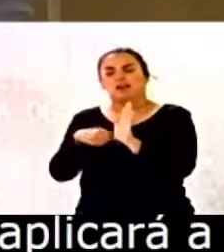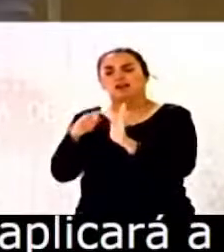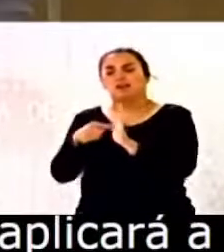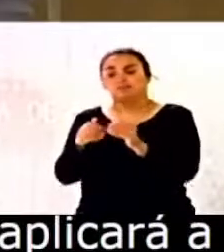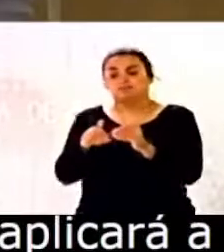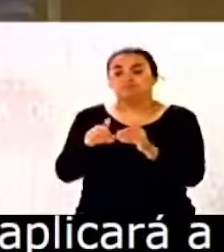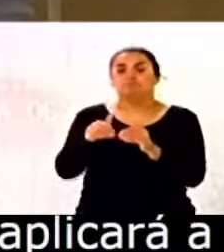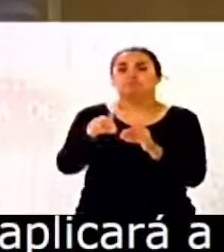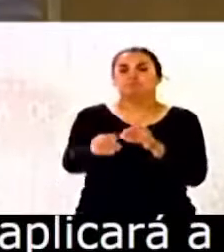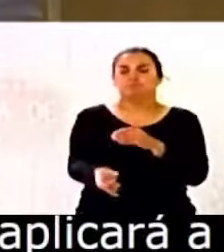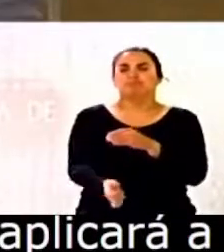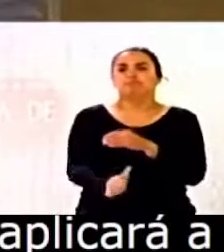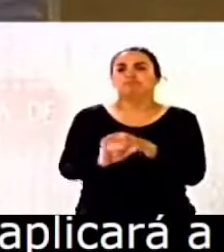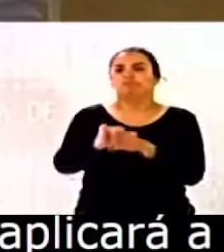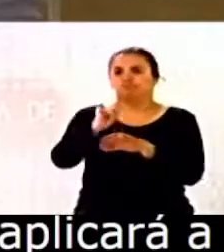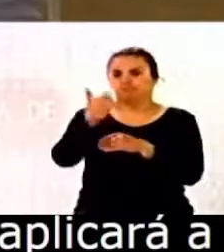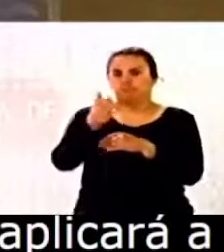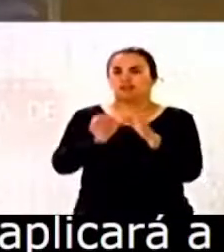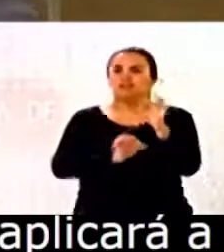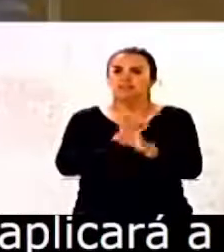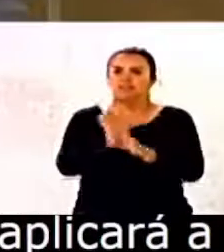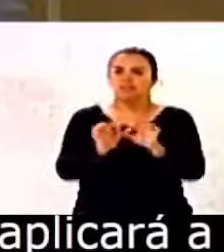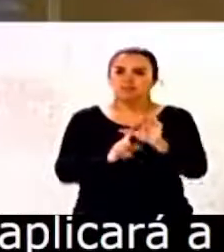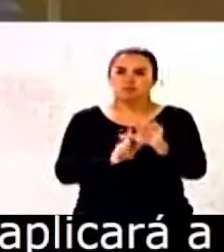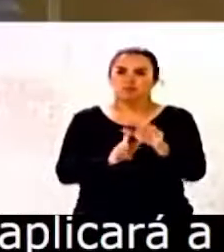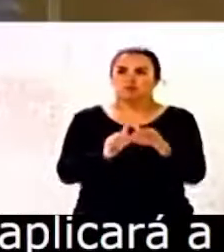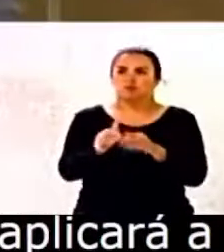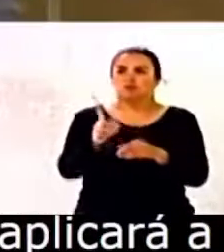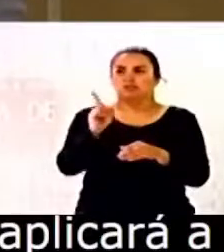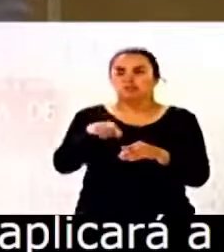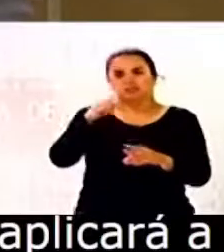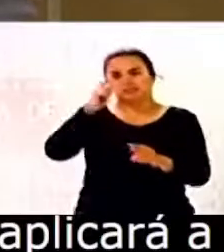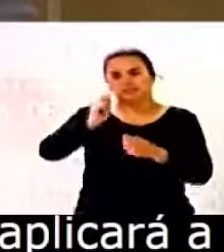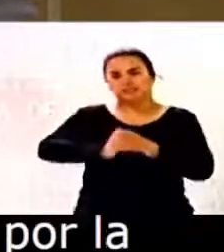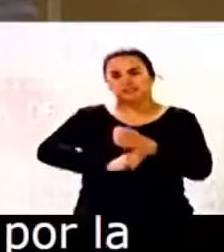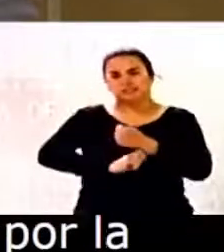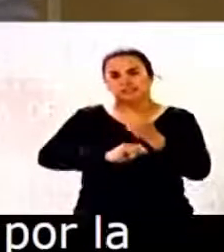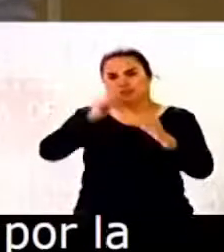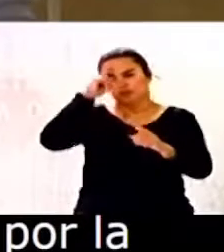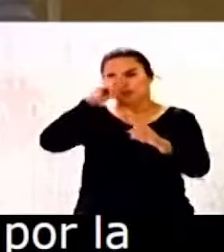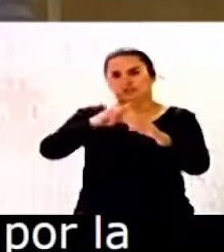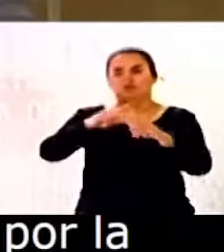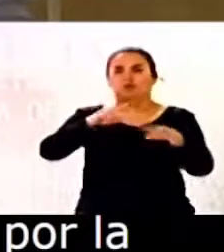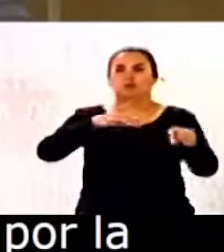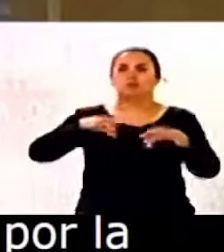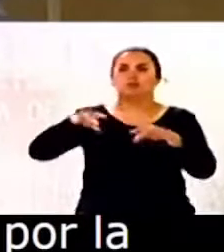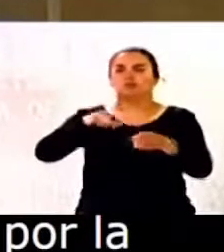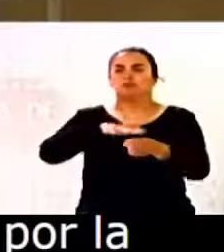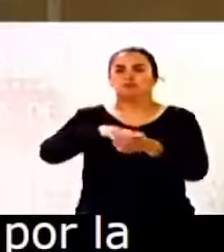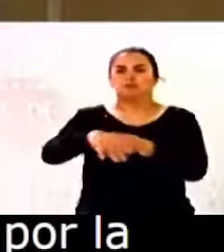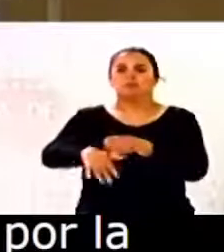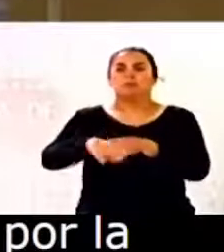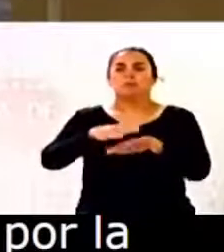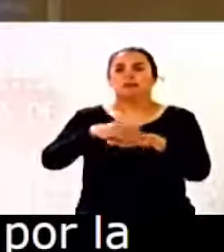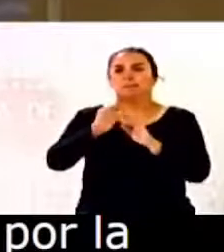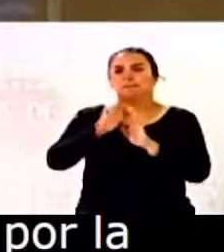que pasen por la Asamblea de Extremadura. La estrategia del reto demográfico se aplicará a las sucesivas